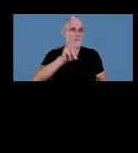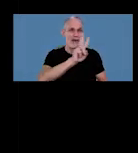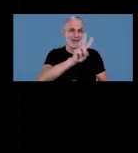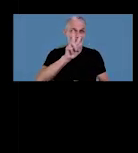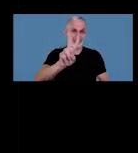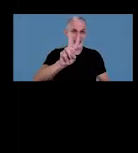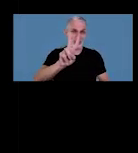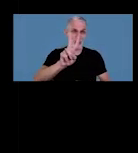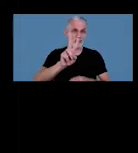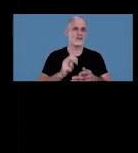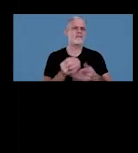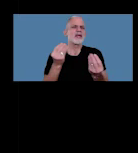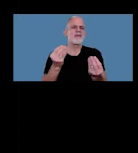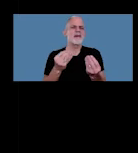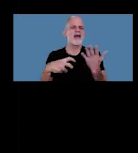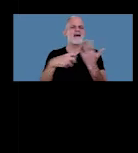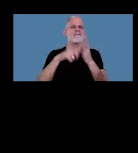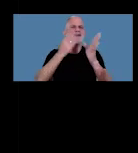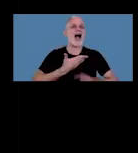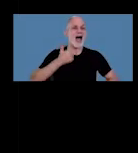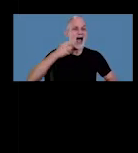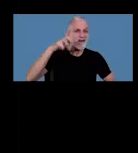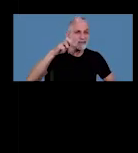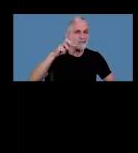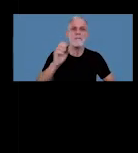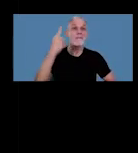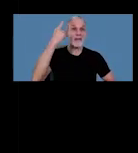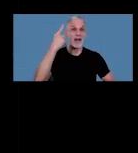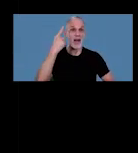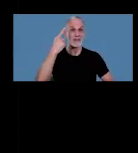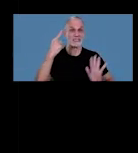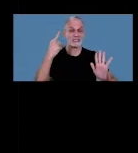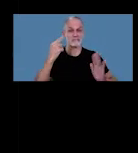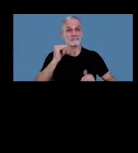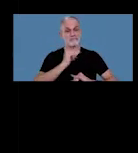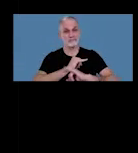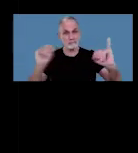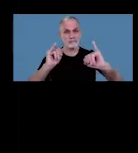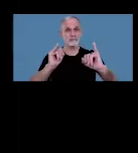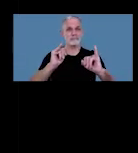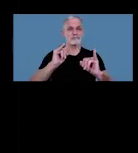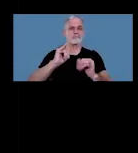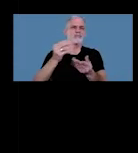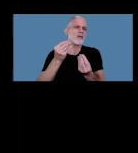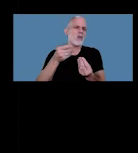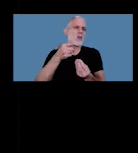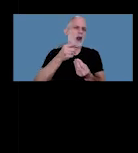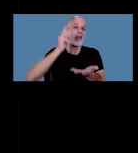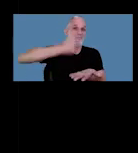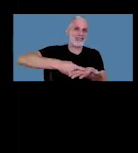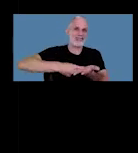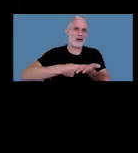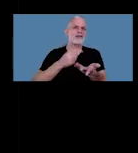que el fisco se pronuncia por primera vez a través de este dictamen en